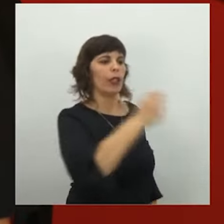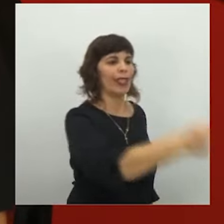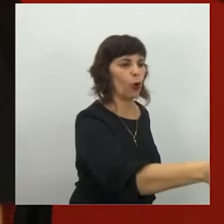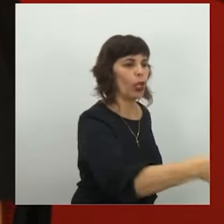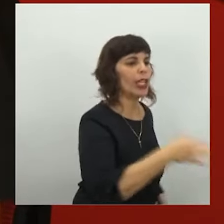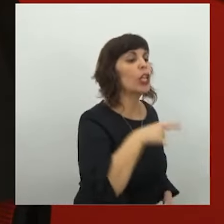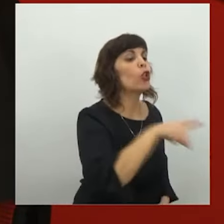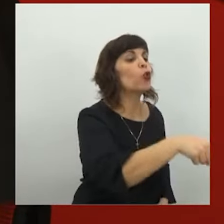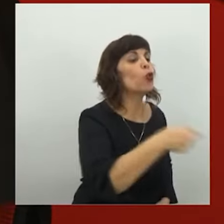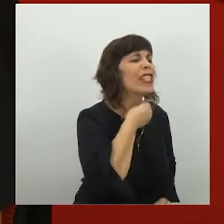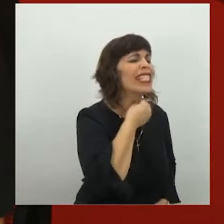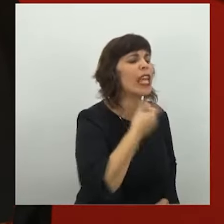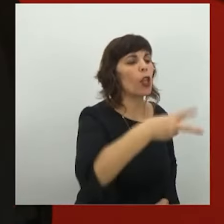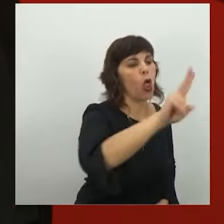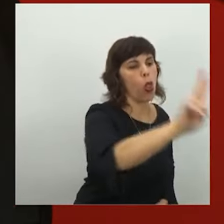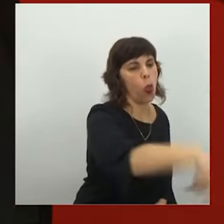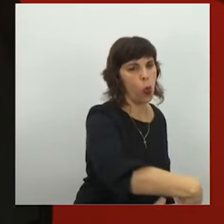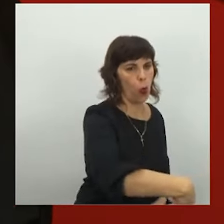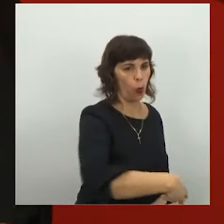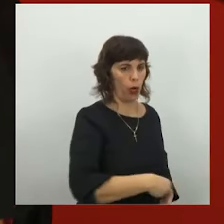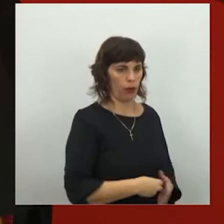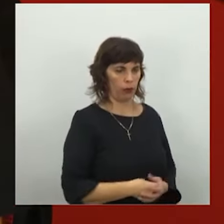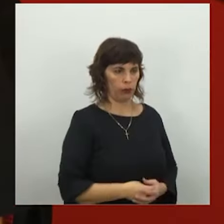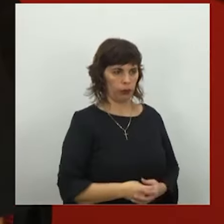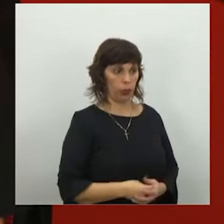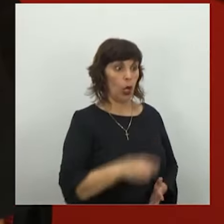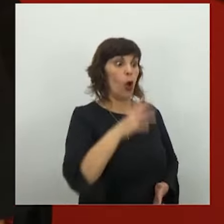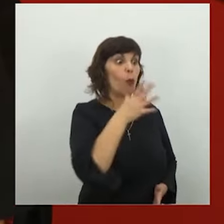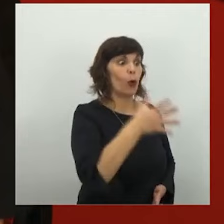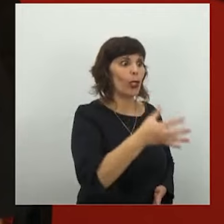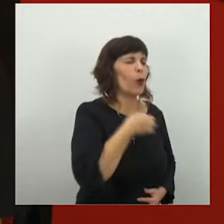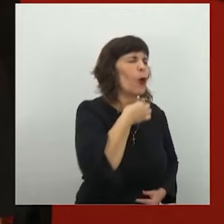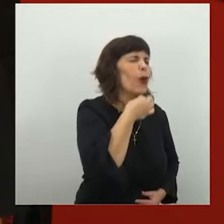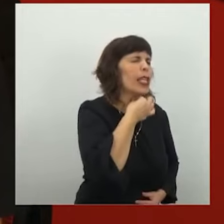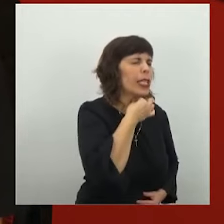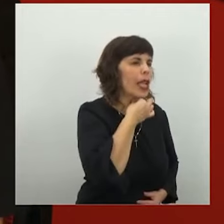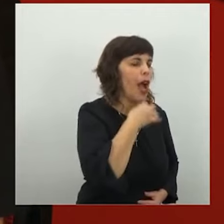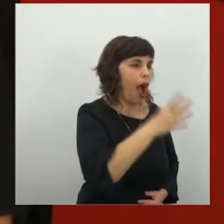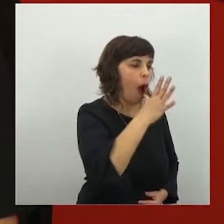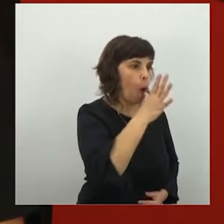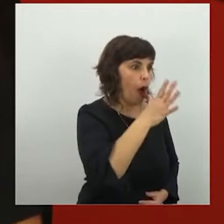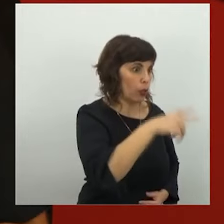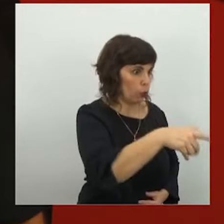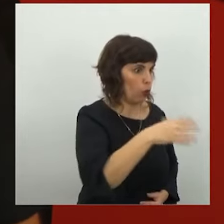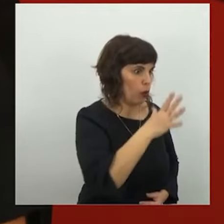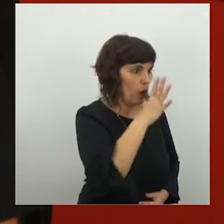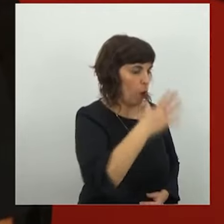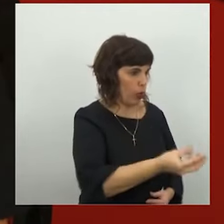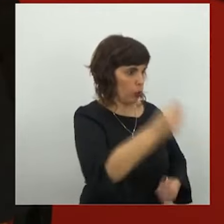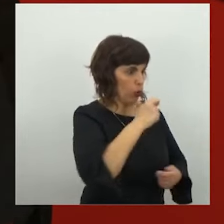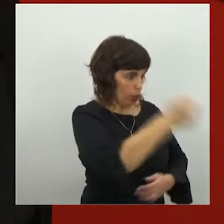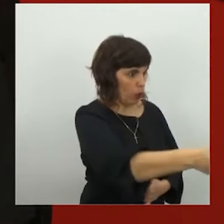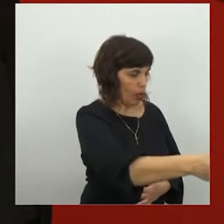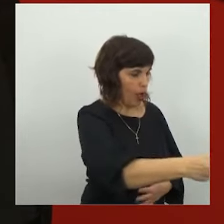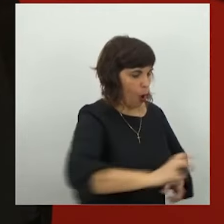sino del agua que yo le daré, será en Él una fuente de agua que salte para vida